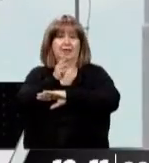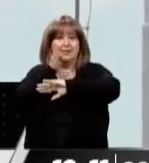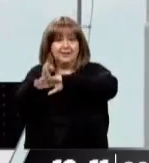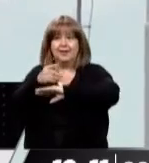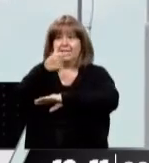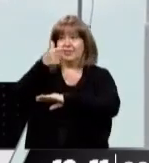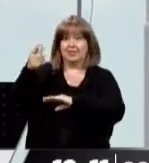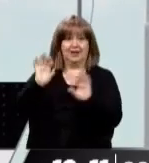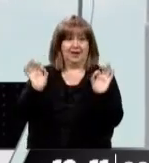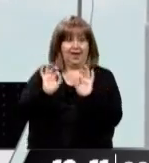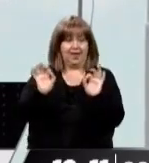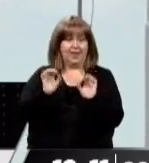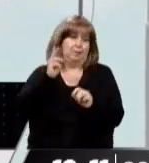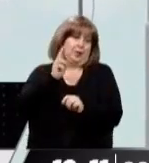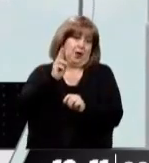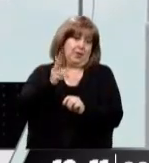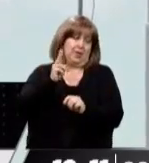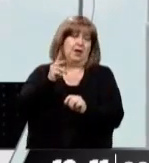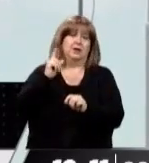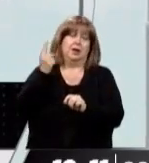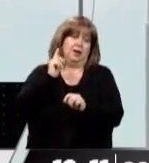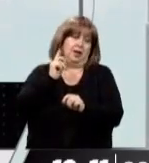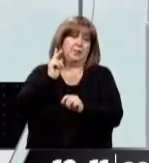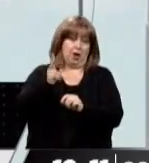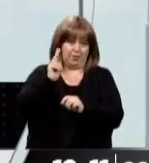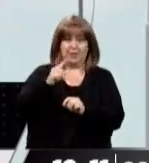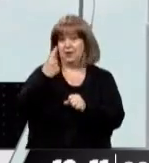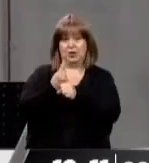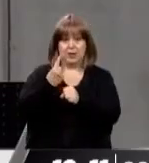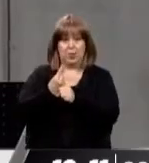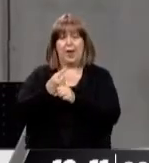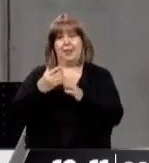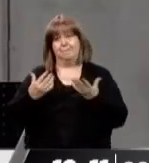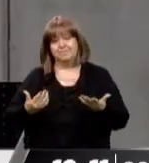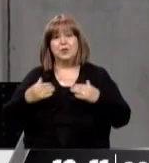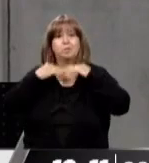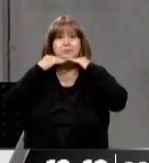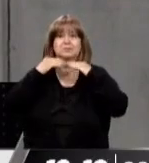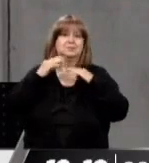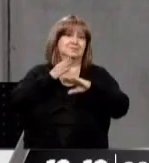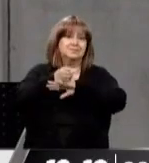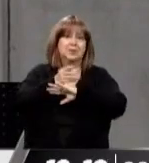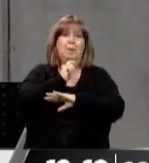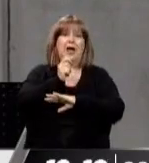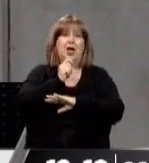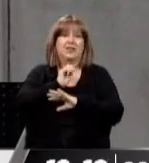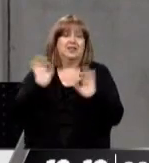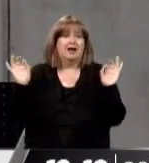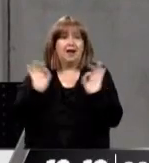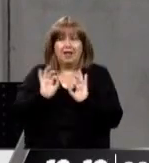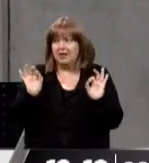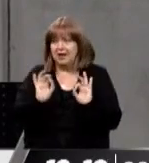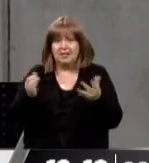no precisó el número, uh-huh, en las cárceles federales. Eso es bueno. Y esto tiene que ver. Ahora, vos decís, no se pudo ver, no pudieron ingresar, claro, ni siquiera una